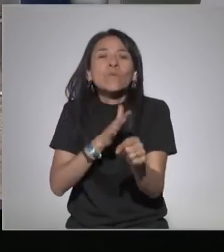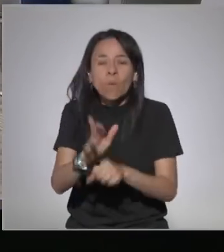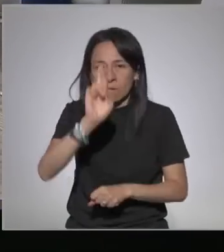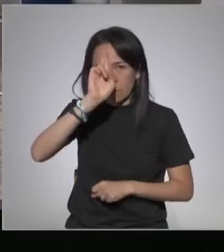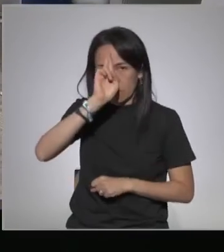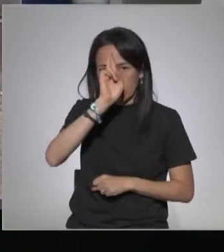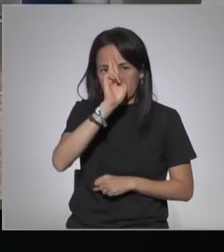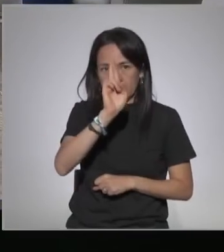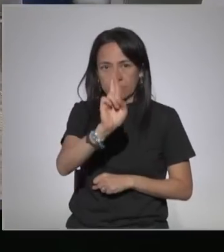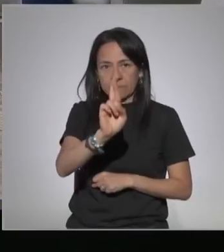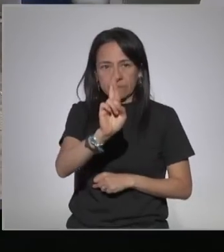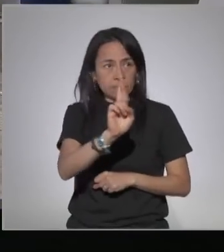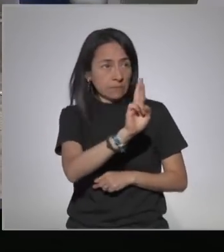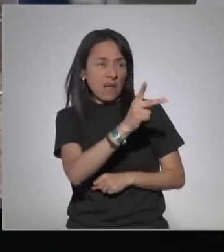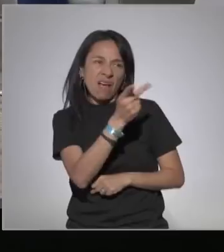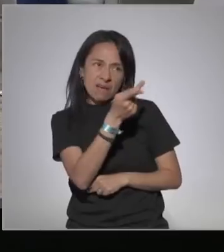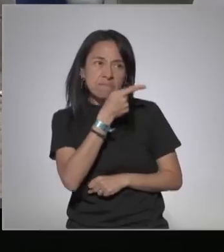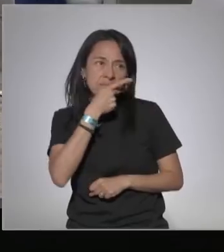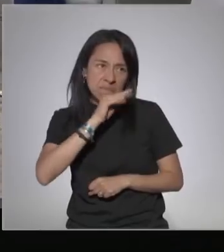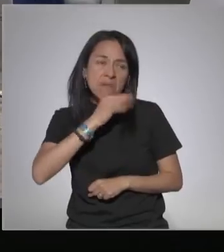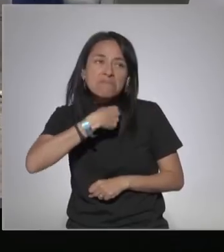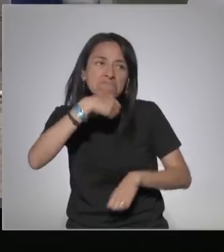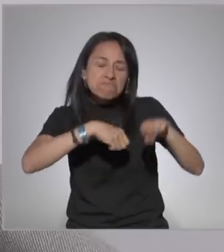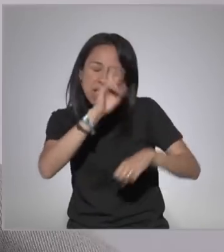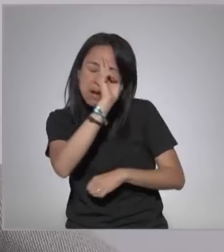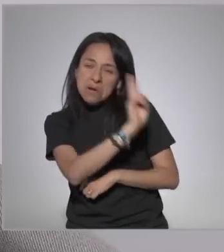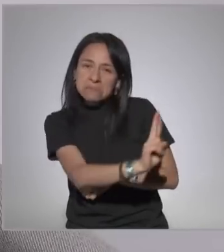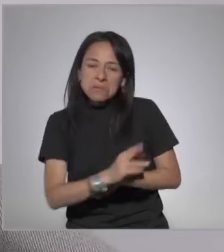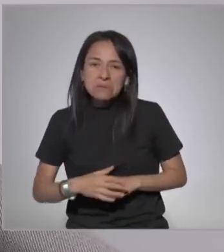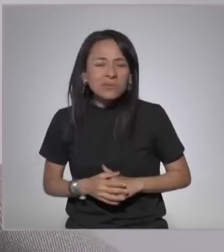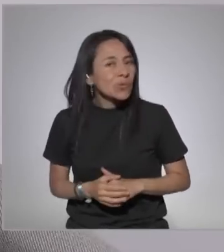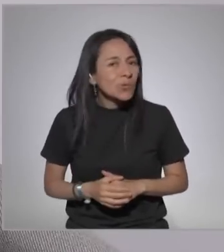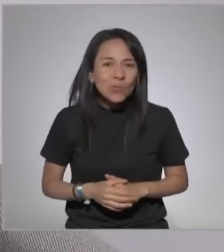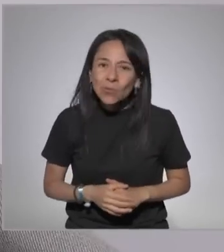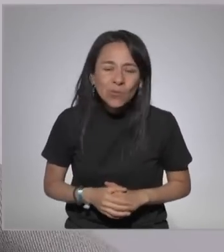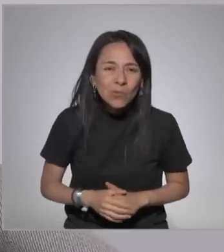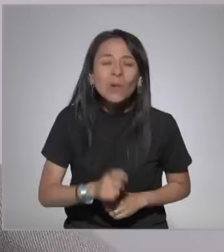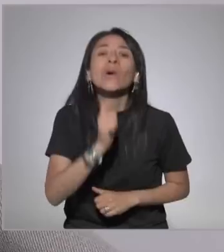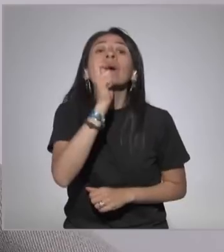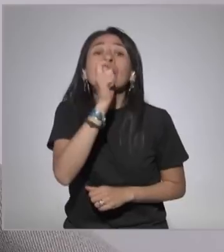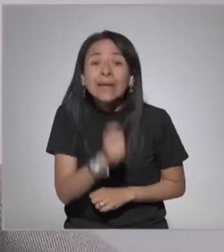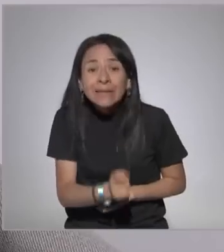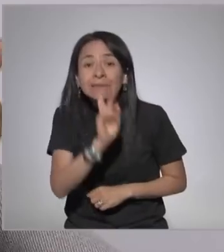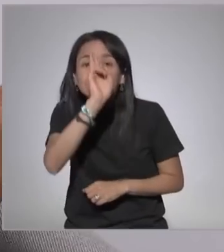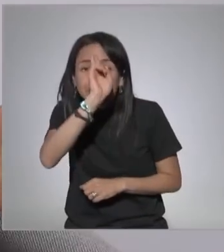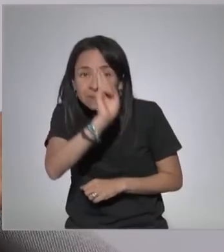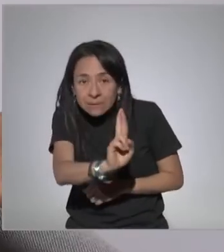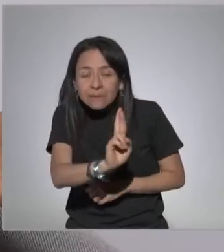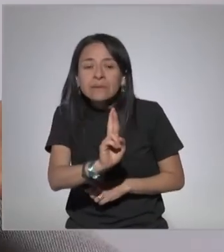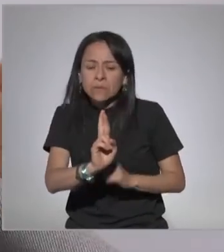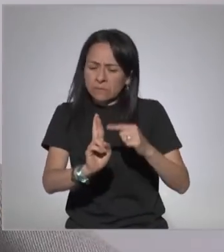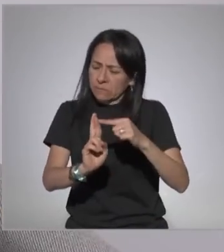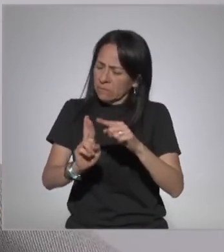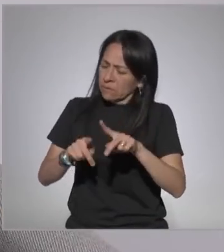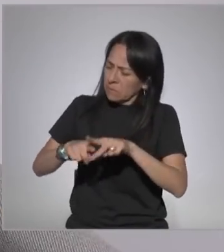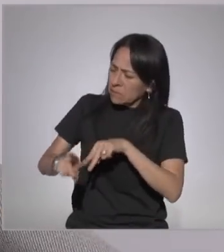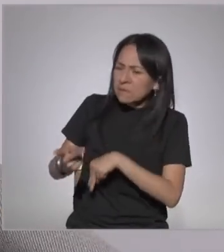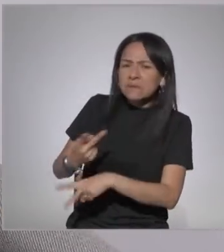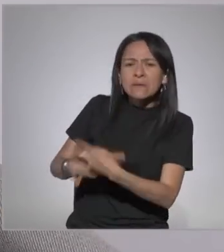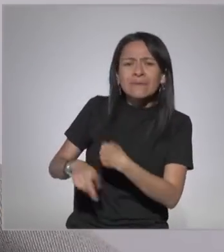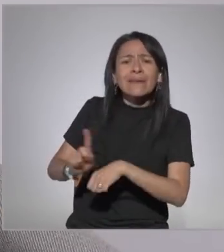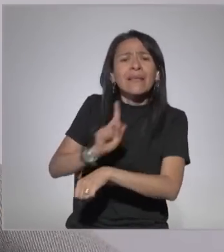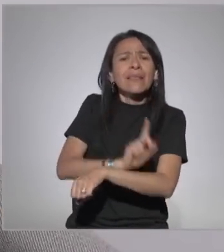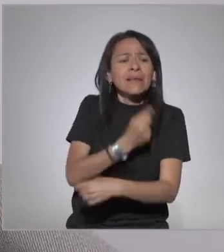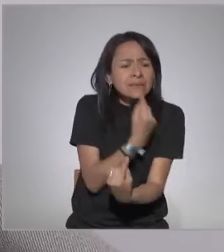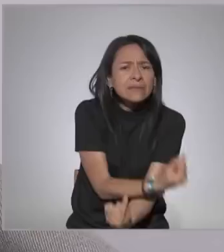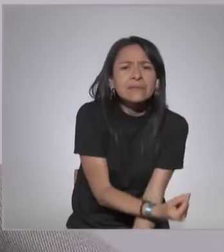respeto a mis padres porque ya son viejos, sino el respeto, enseñarlo desde la crianza. ¿Por qué? Porque